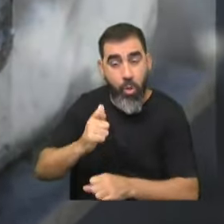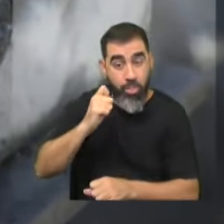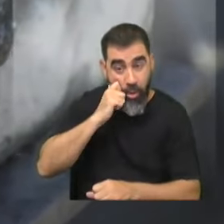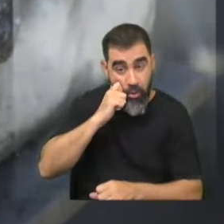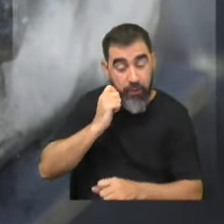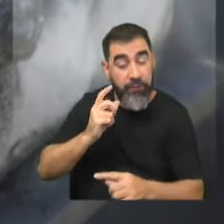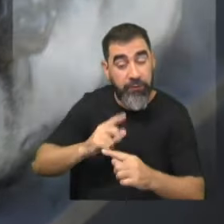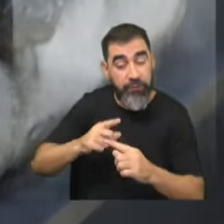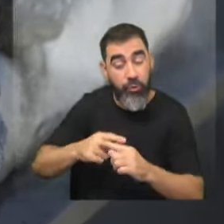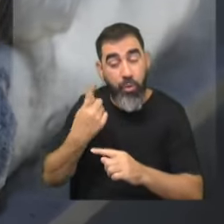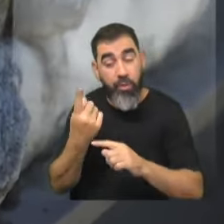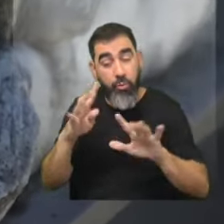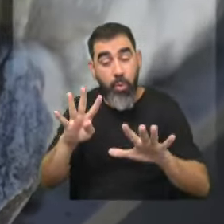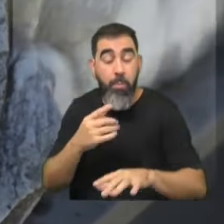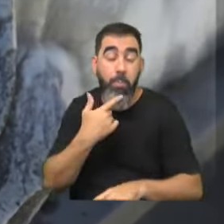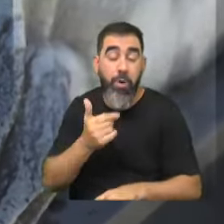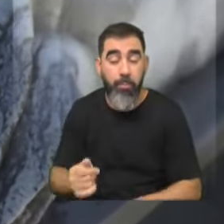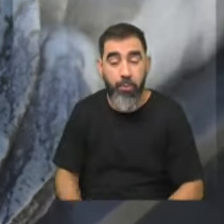el siglo XIX.